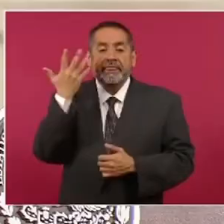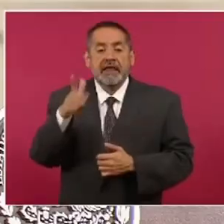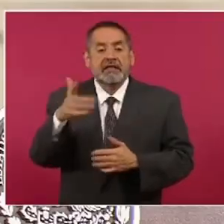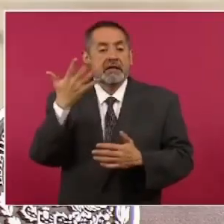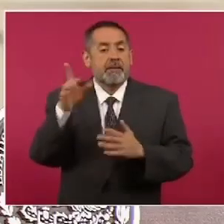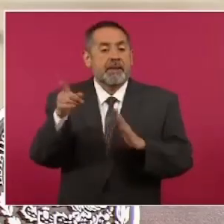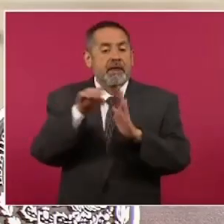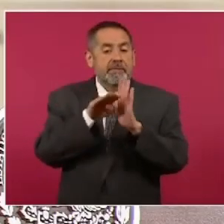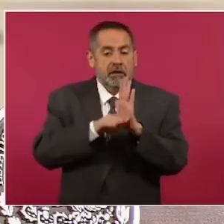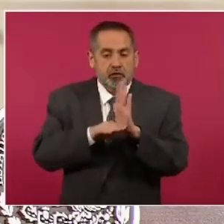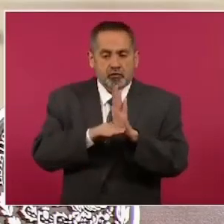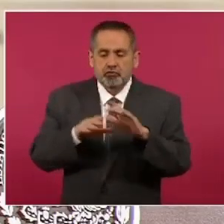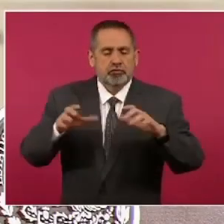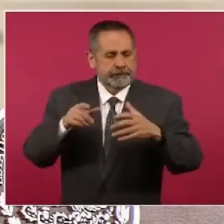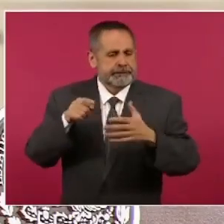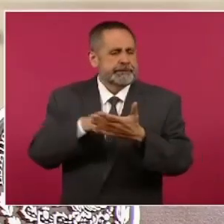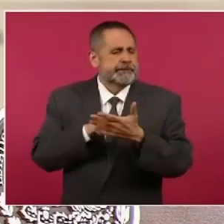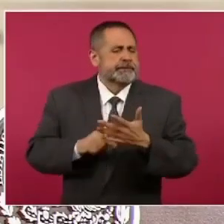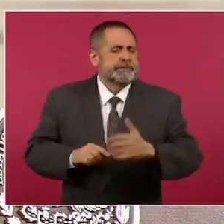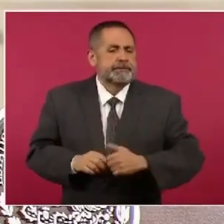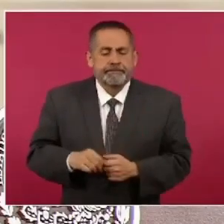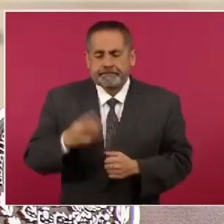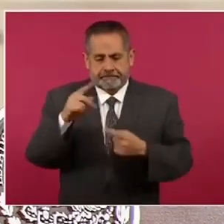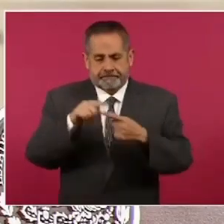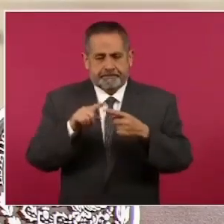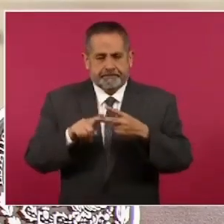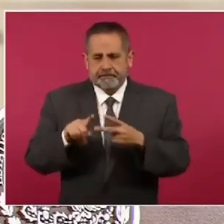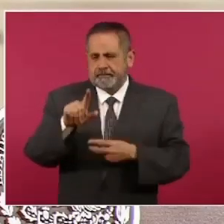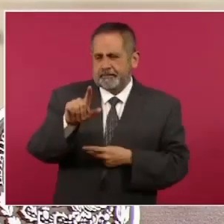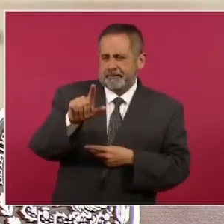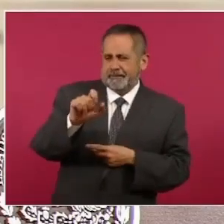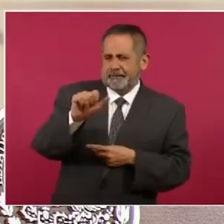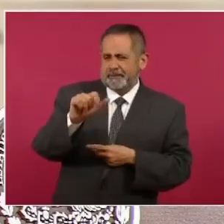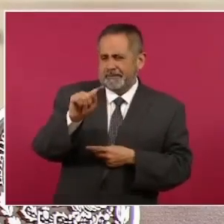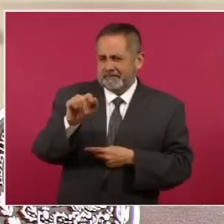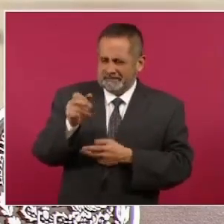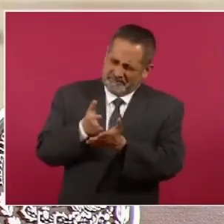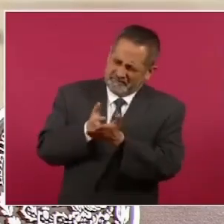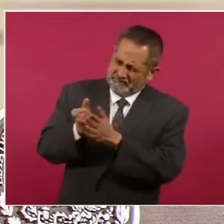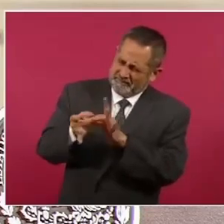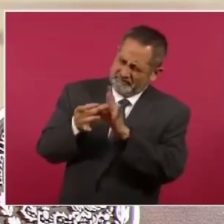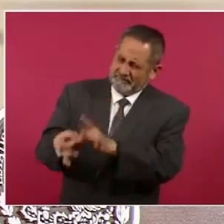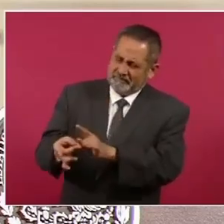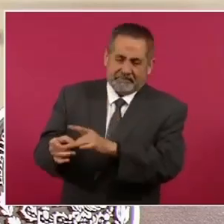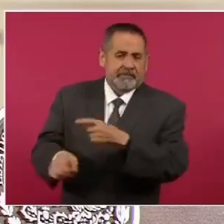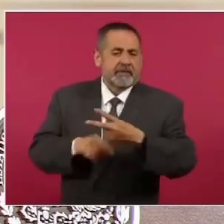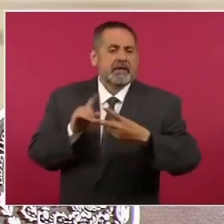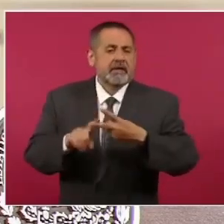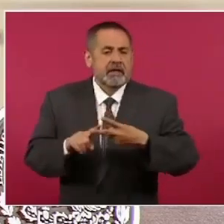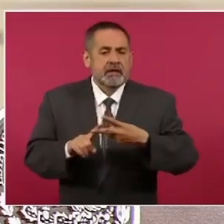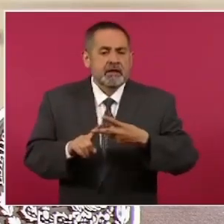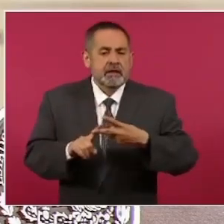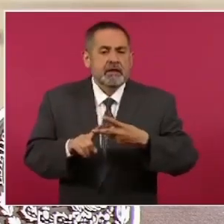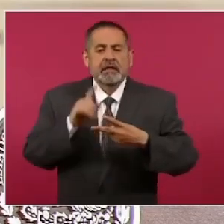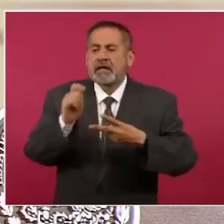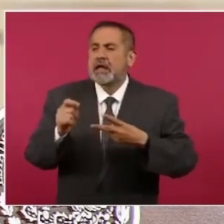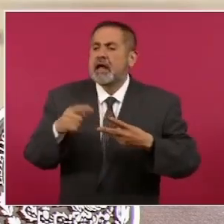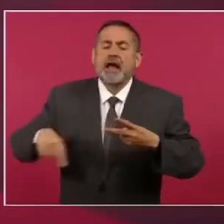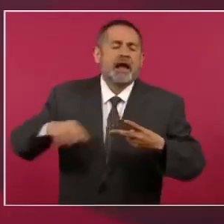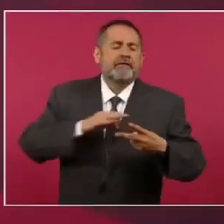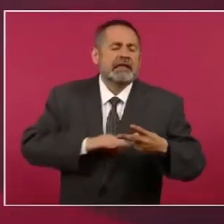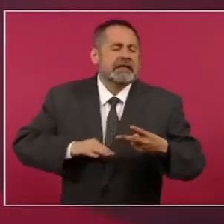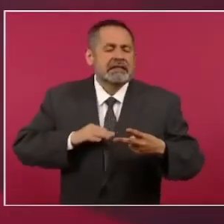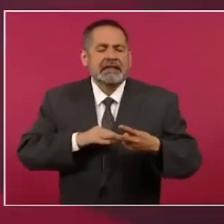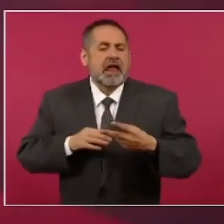gobierno personal, entre ellos 2, la lealtad como la fuente de todas las virtudes y el secreto de la felicidad,